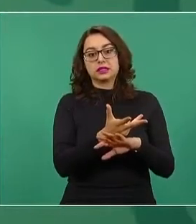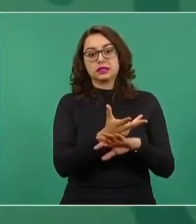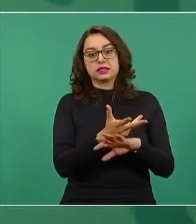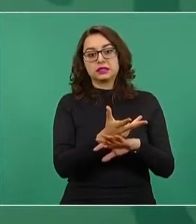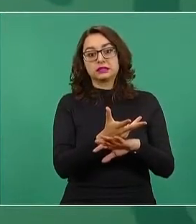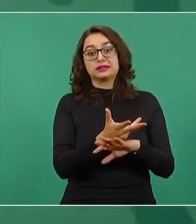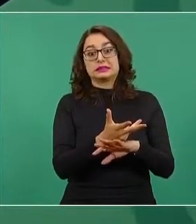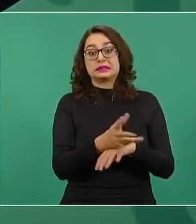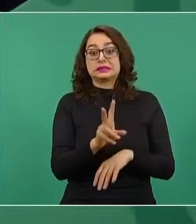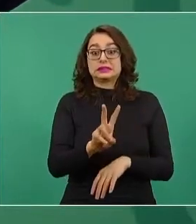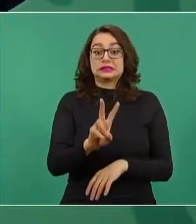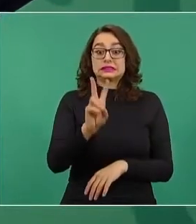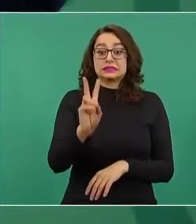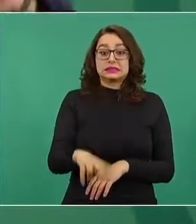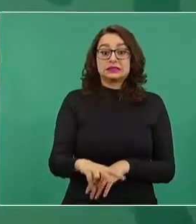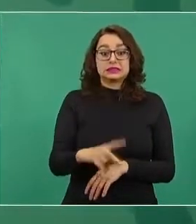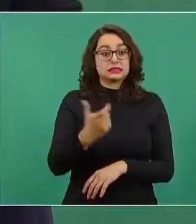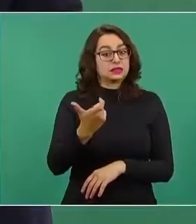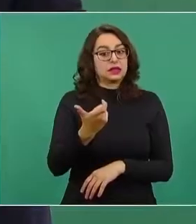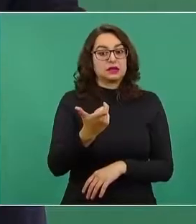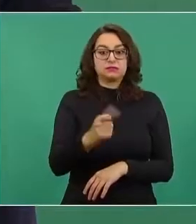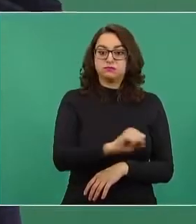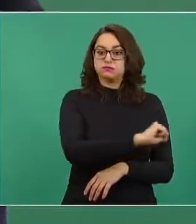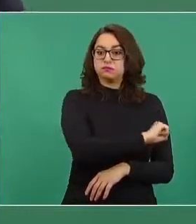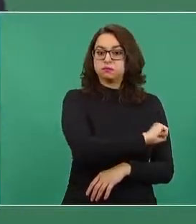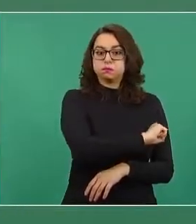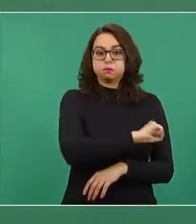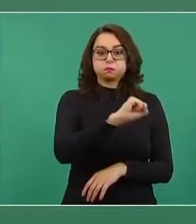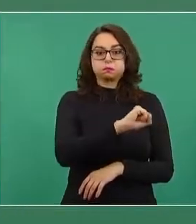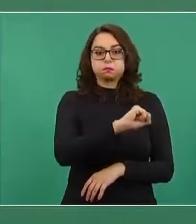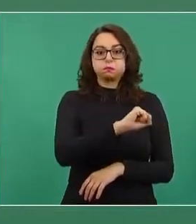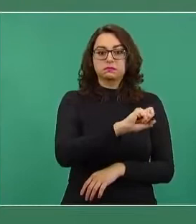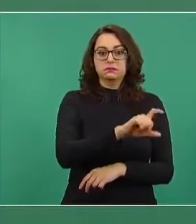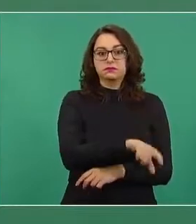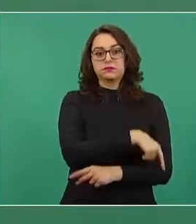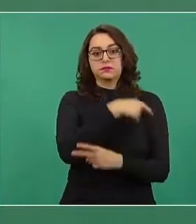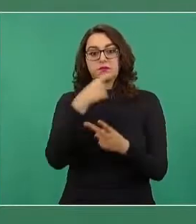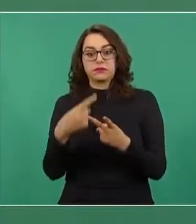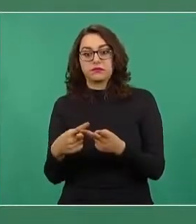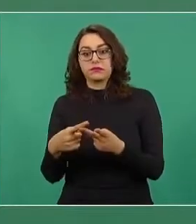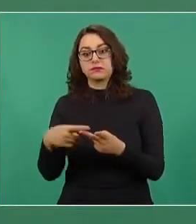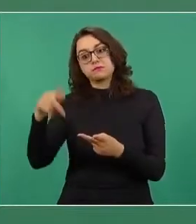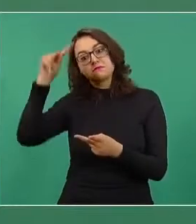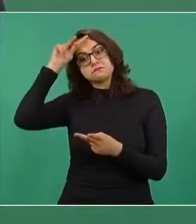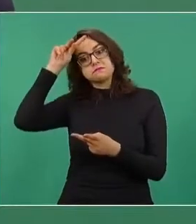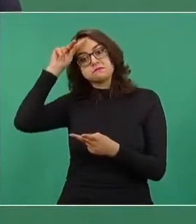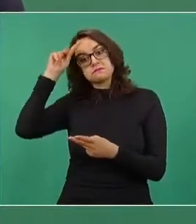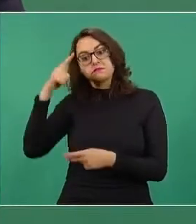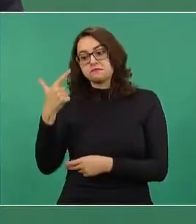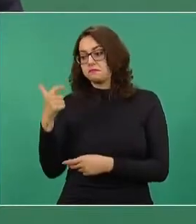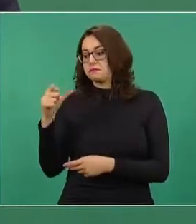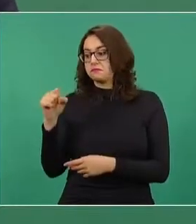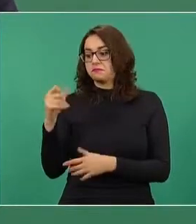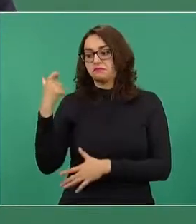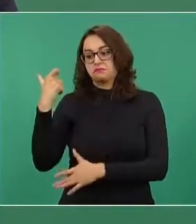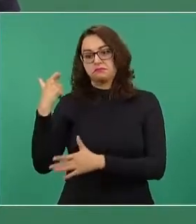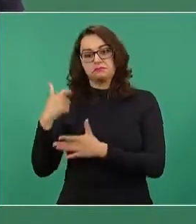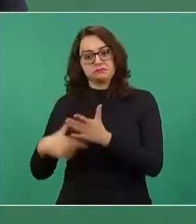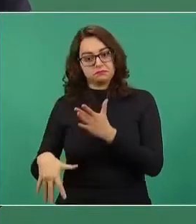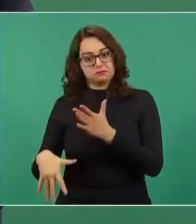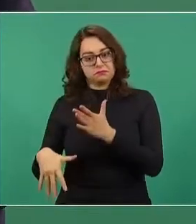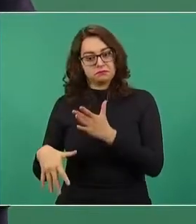tenía un precio muy elevado y el gas de Perú resultaba más